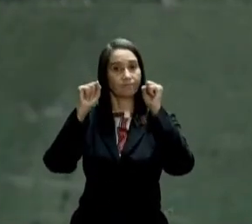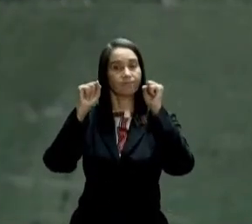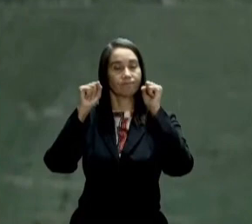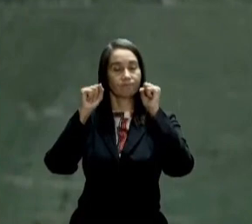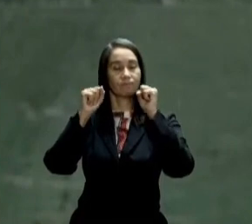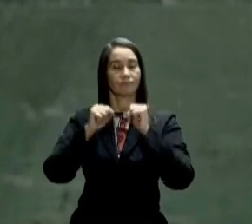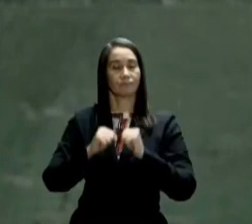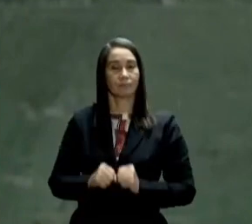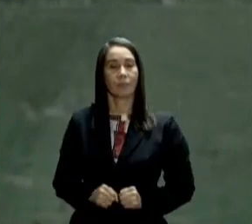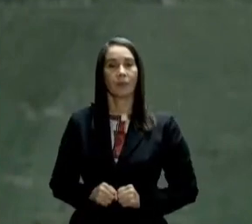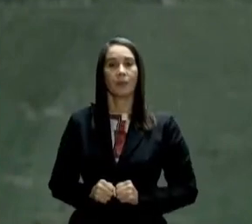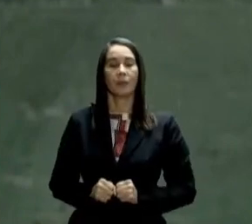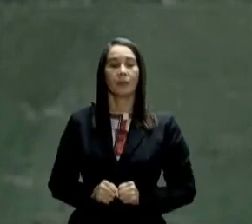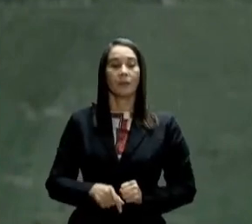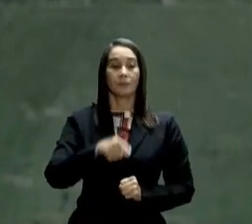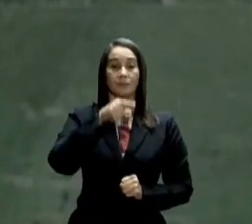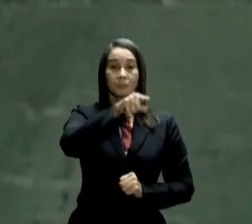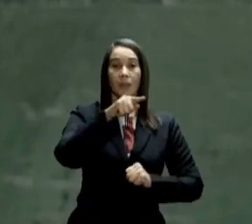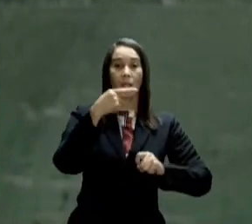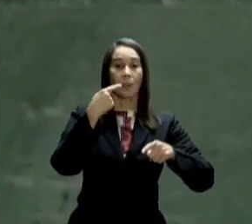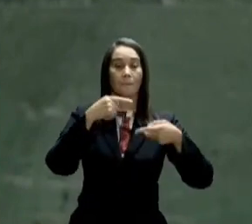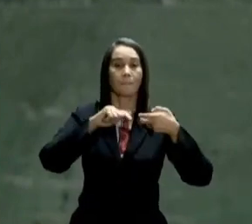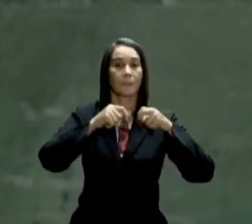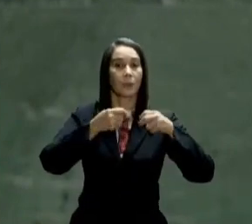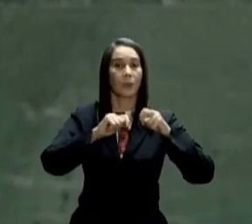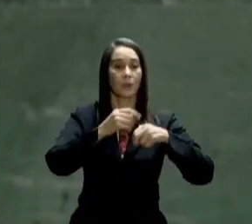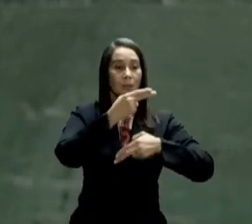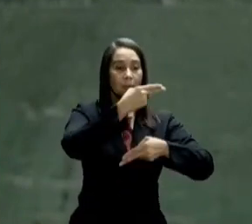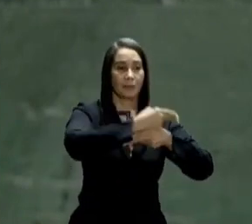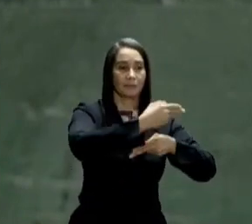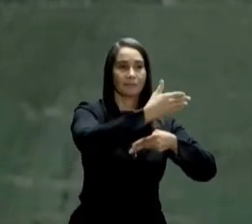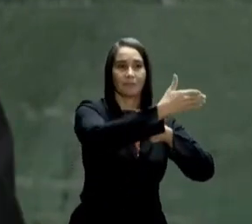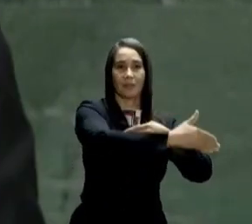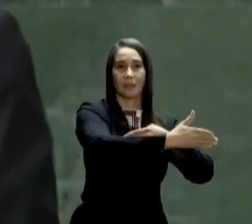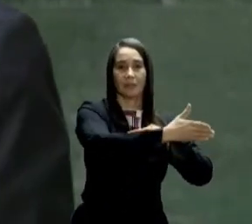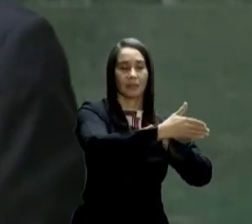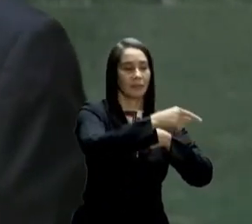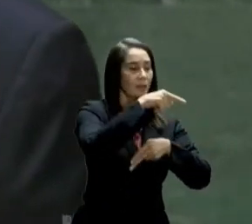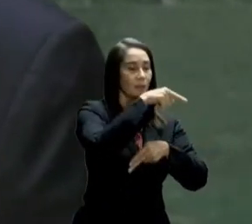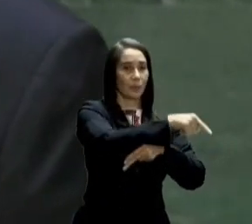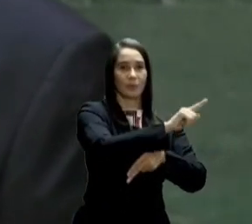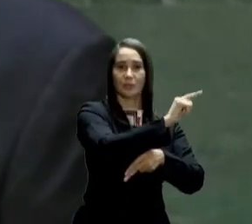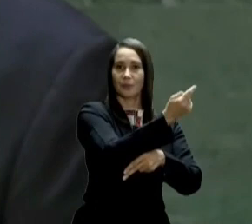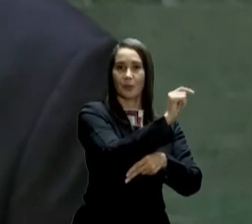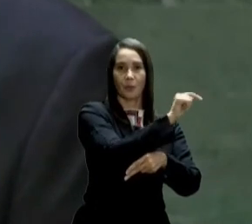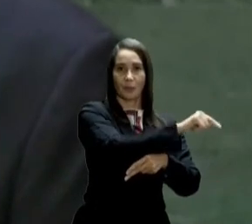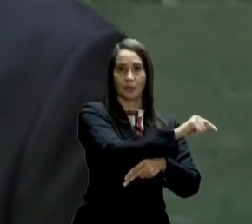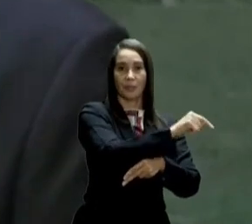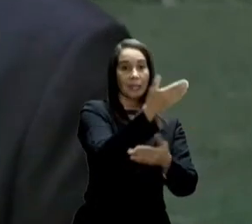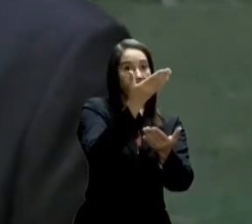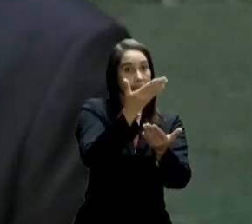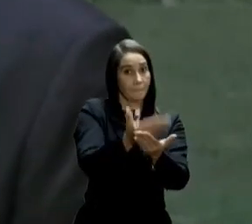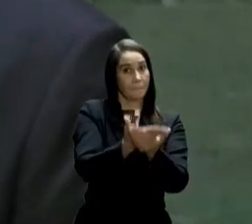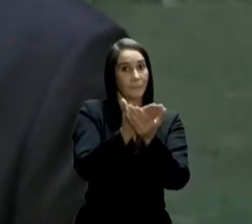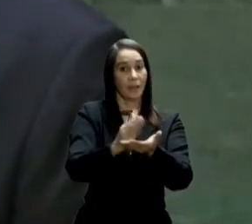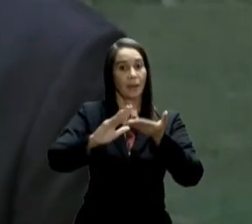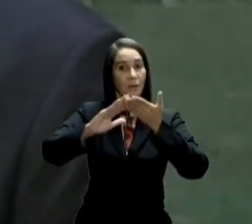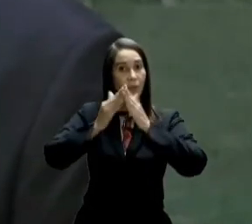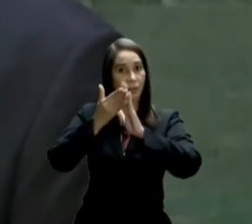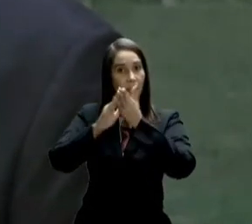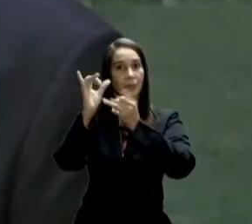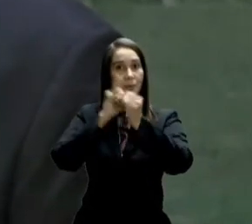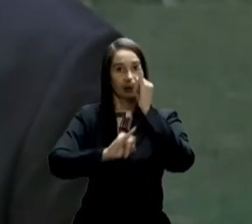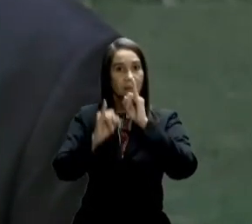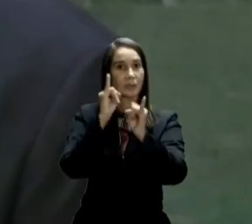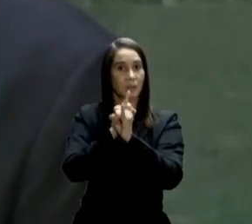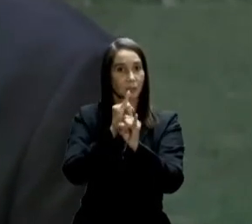sin lugar a dudas, el problema de Haití ya no está en Haití, está en manos de la comunidad